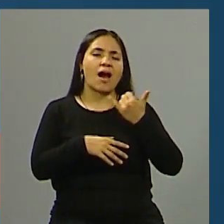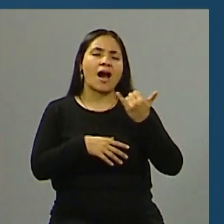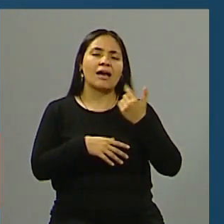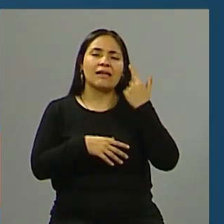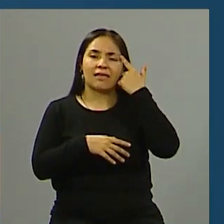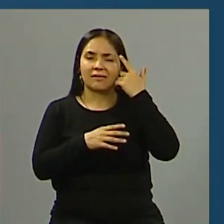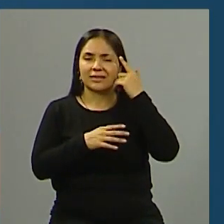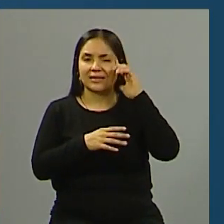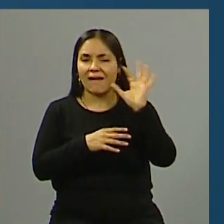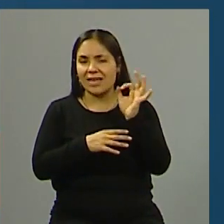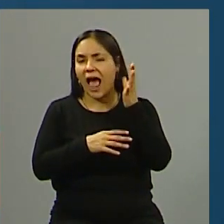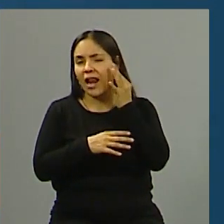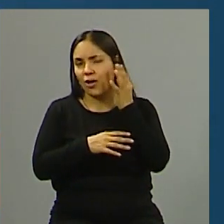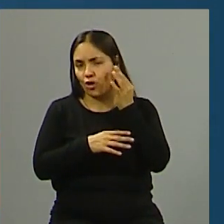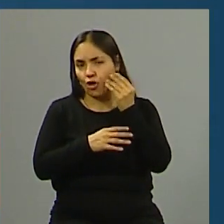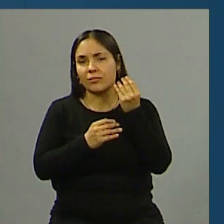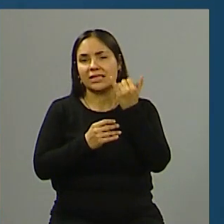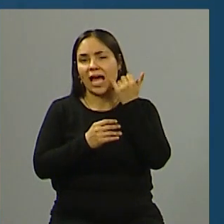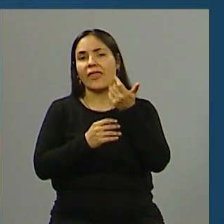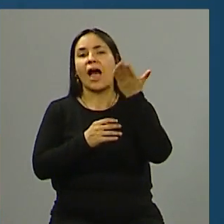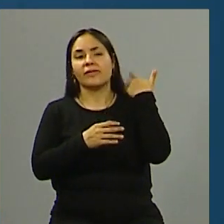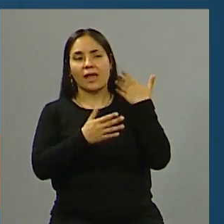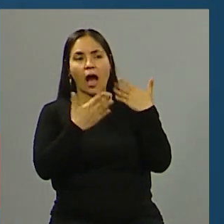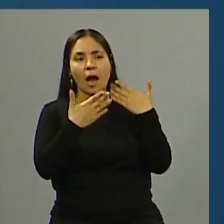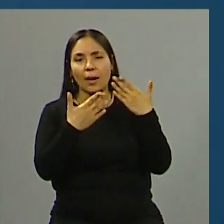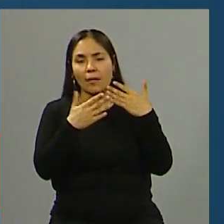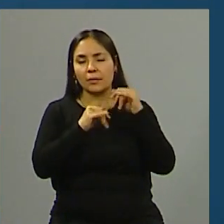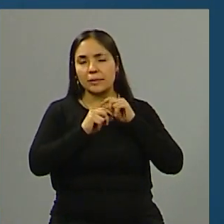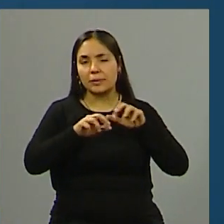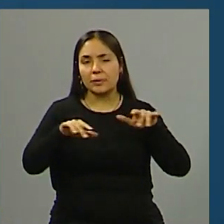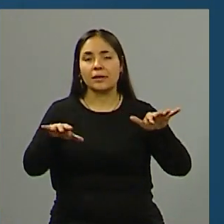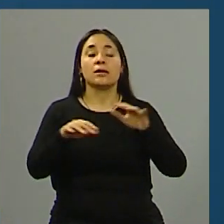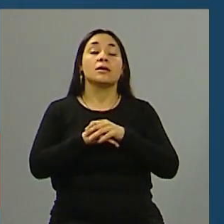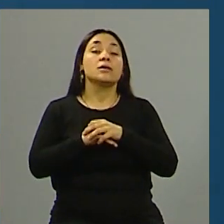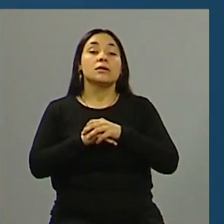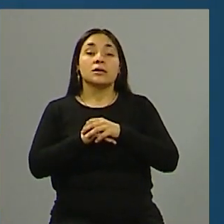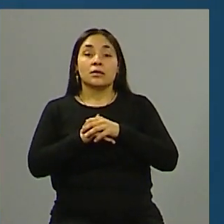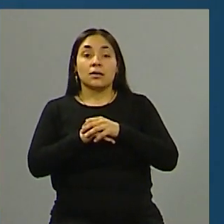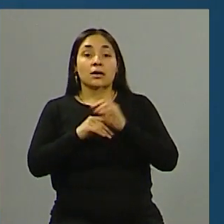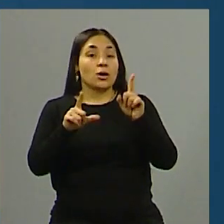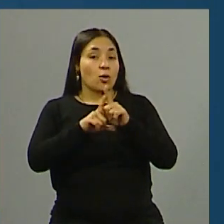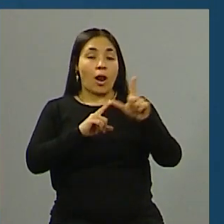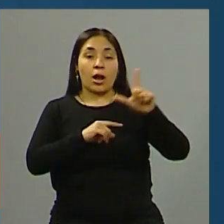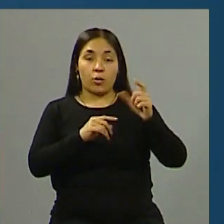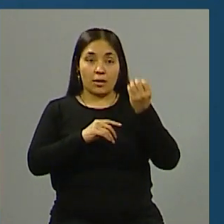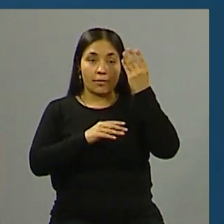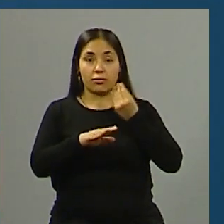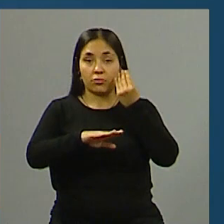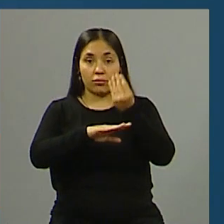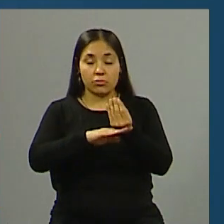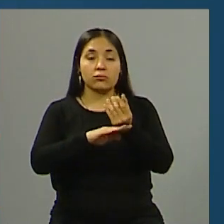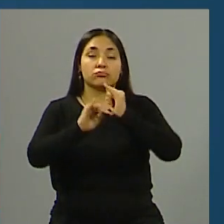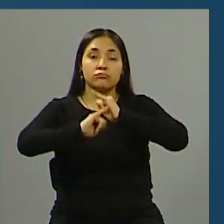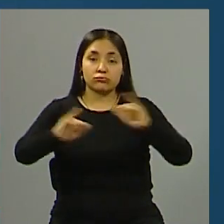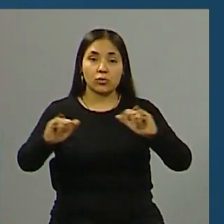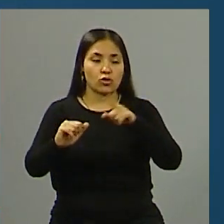idea porque se venía comentando, había trascendidos, pero realmente nosotros salimos a decir que no estábamos de acuerdo con